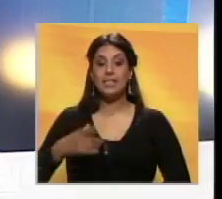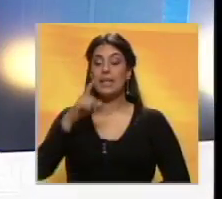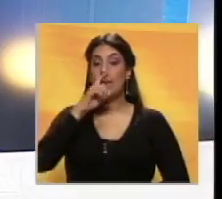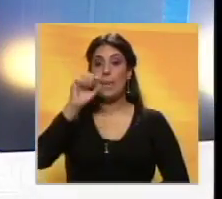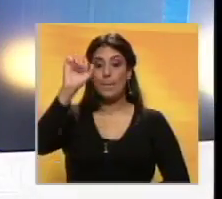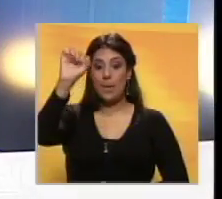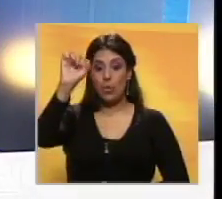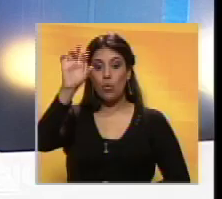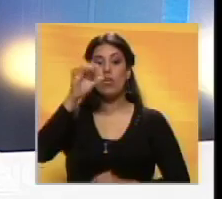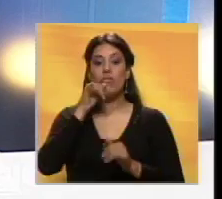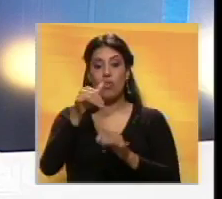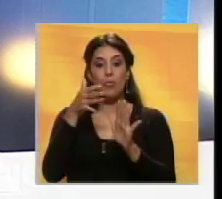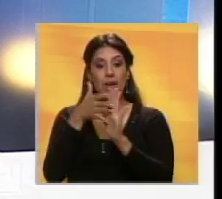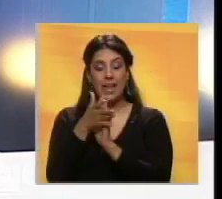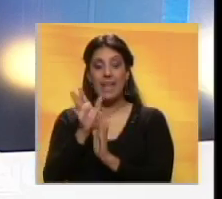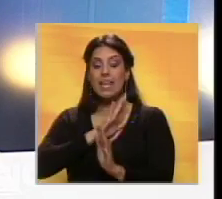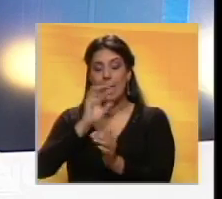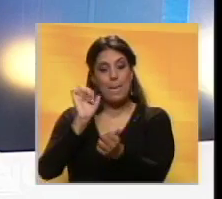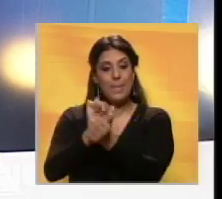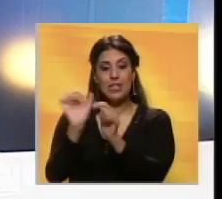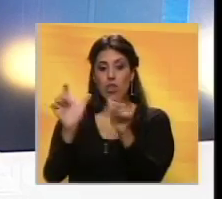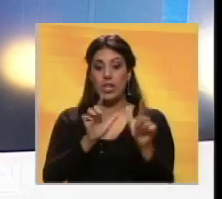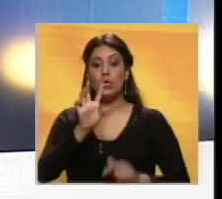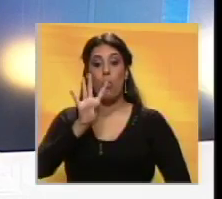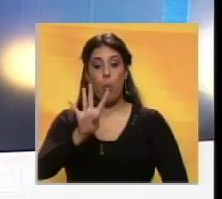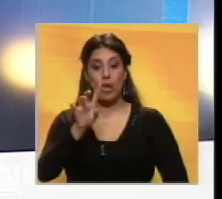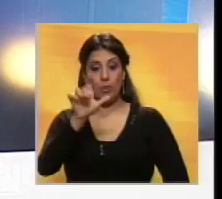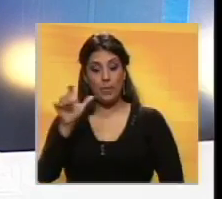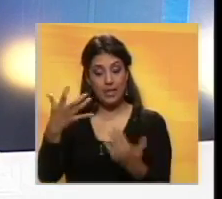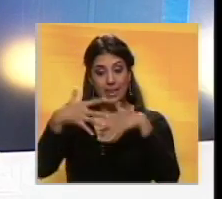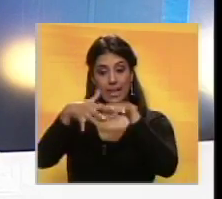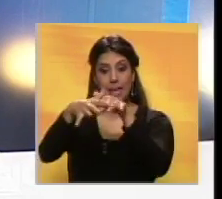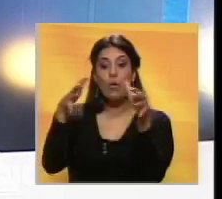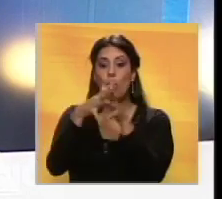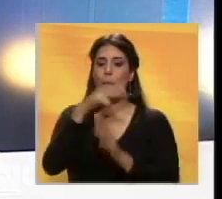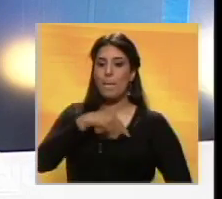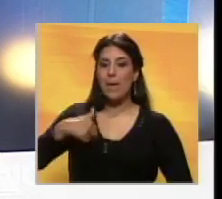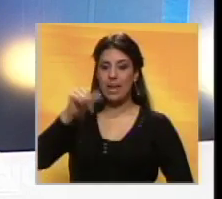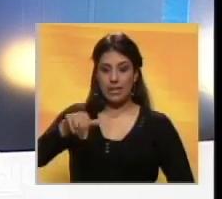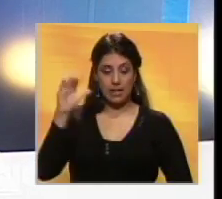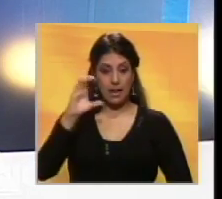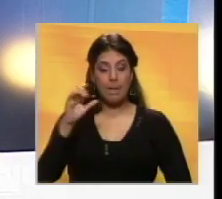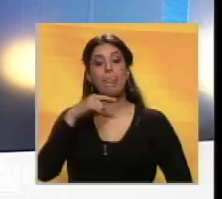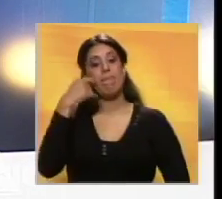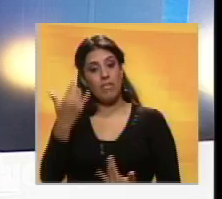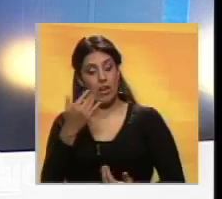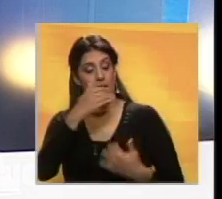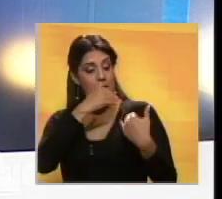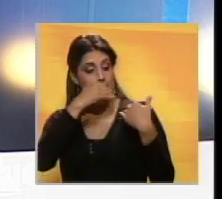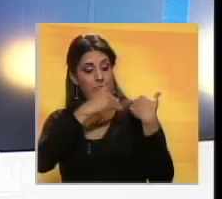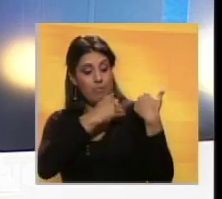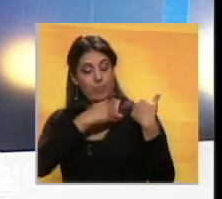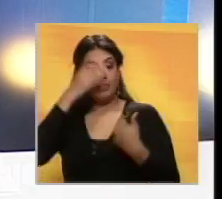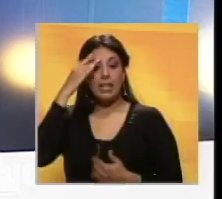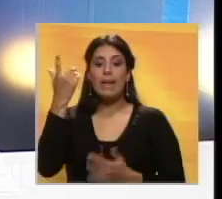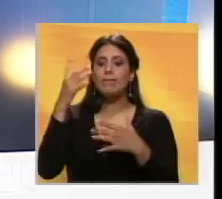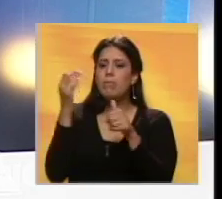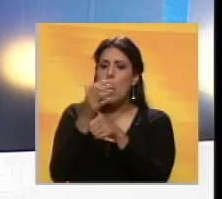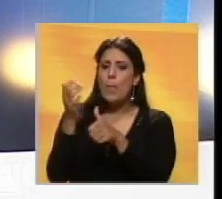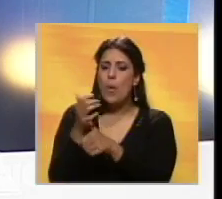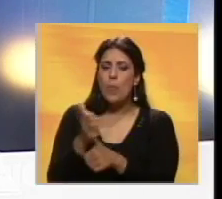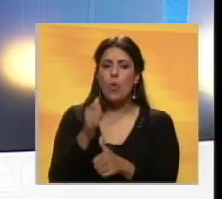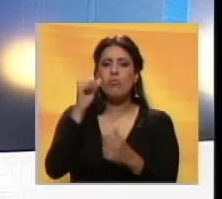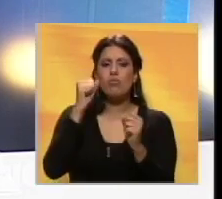República, Nicolás Maduro, informó que fueron capturados 4 integrantes de bandas armadas en Caracas y que las fuerzas de seguridad en el país han incautado